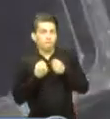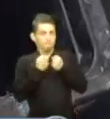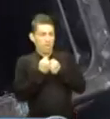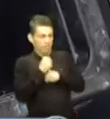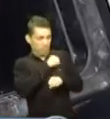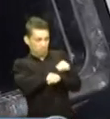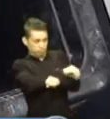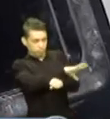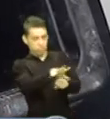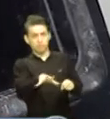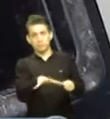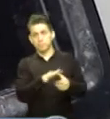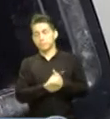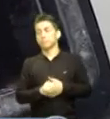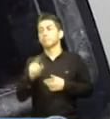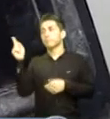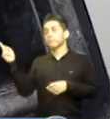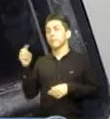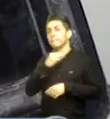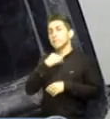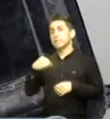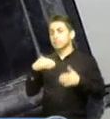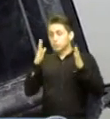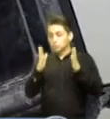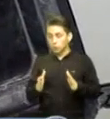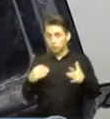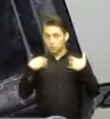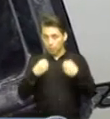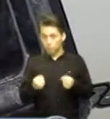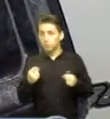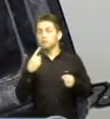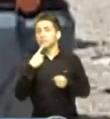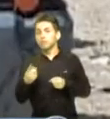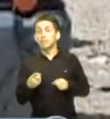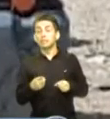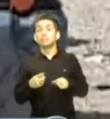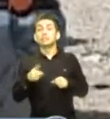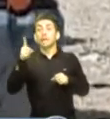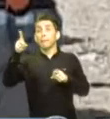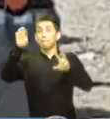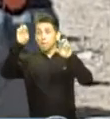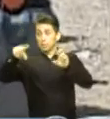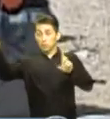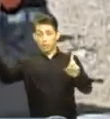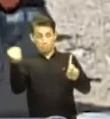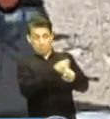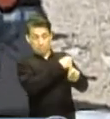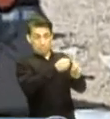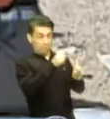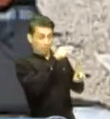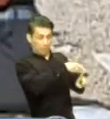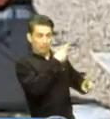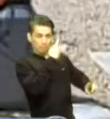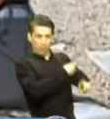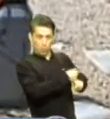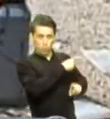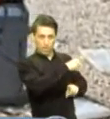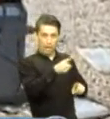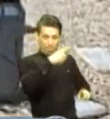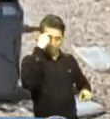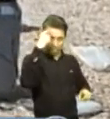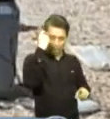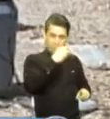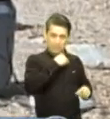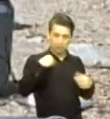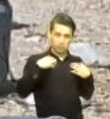El titular de salud agregó que hasta el momento la agresión a vacunadores solo ha existido en Fray Bartolomé de las Casas, aunque en